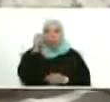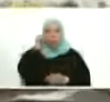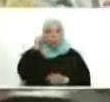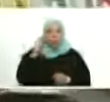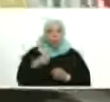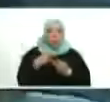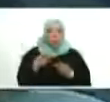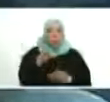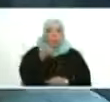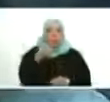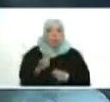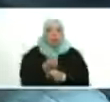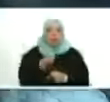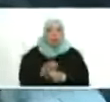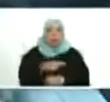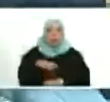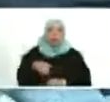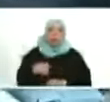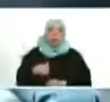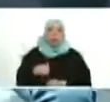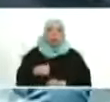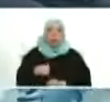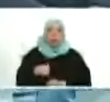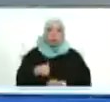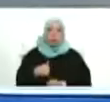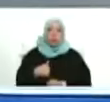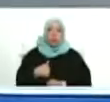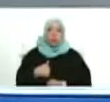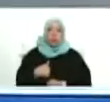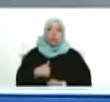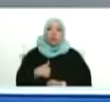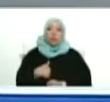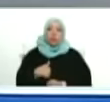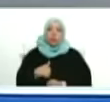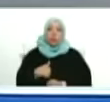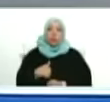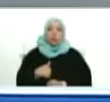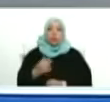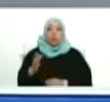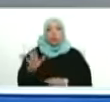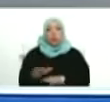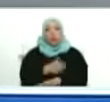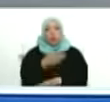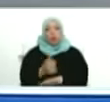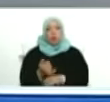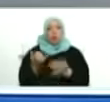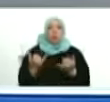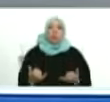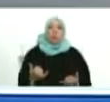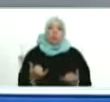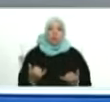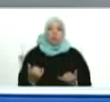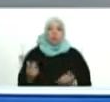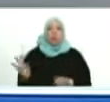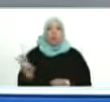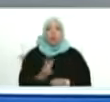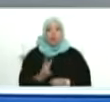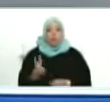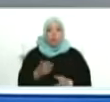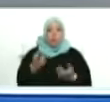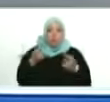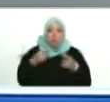hombre bueno, hombre patriota. El único delito que lo acusaban era de vencer el